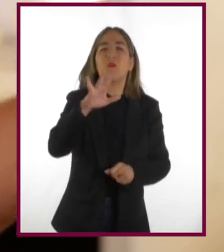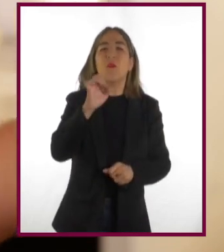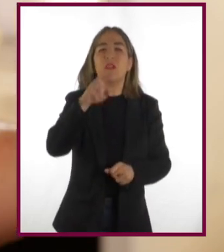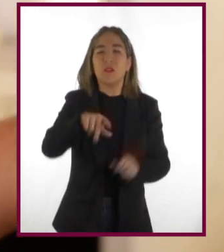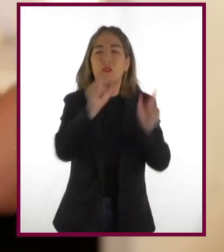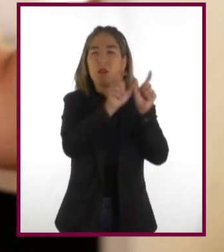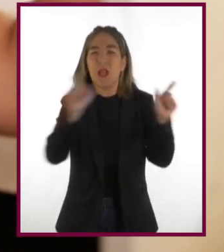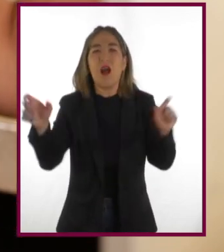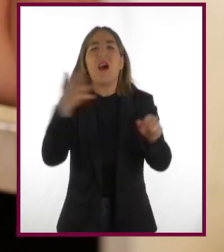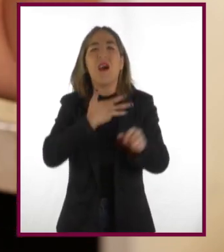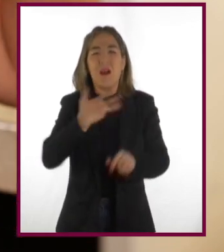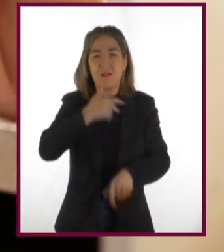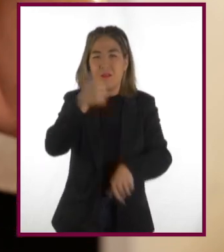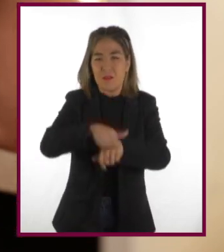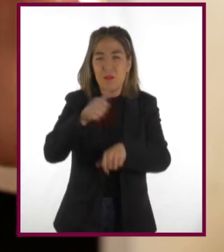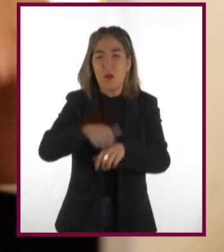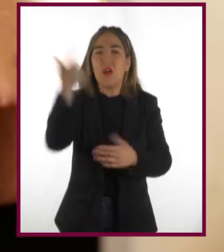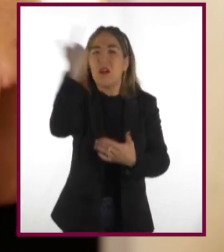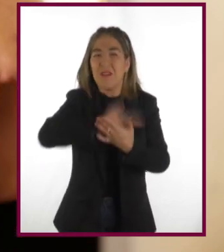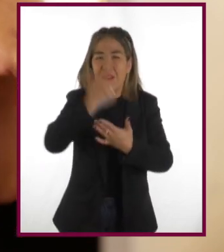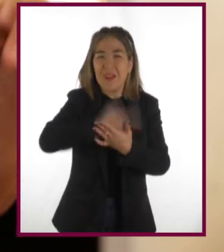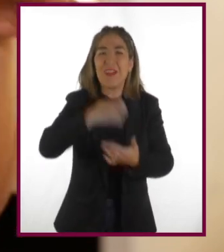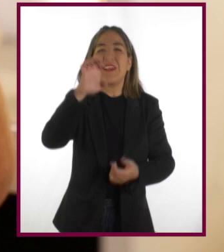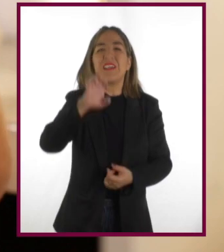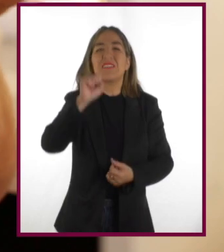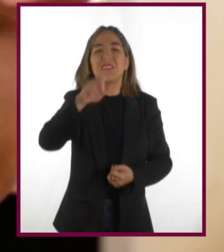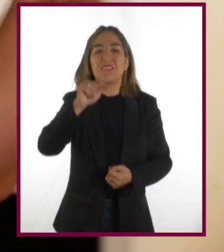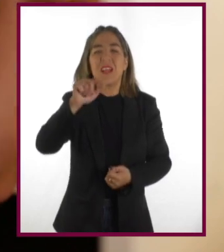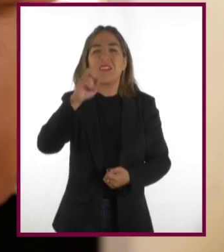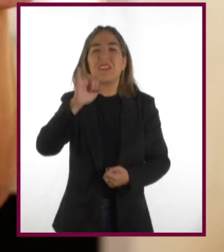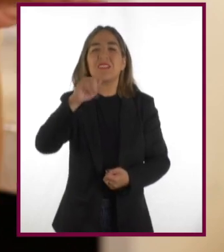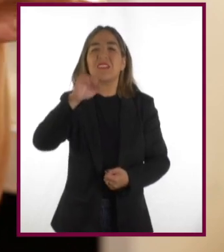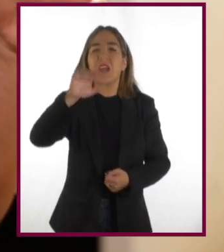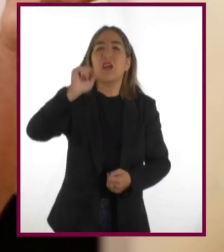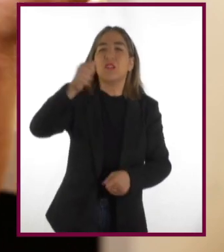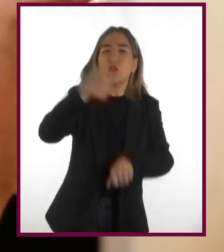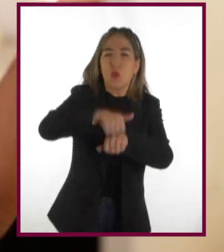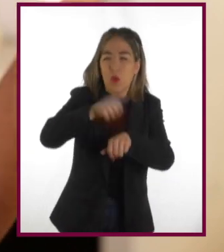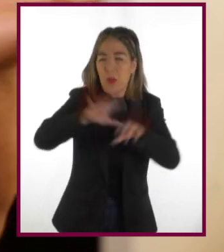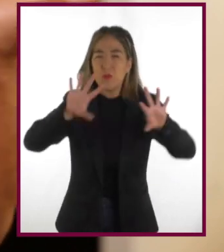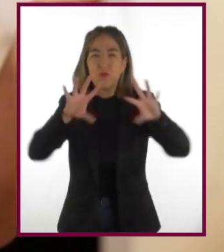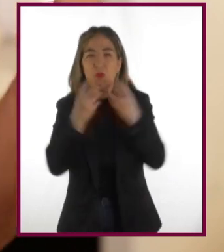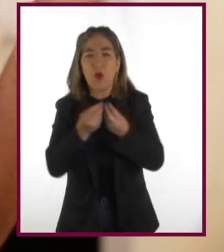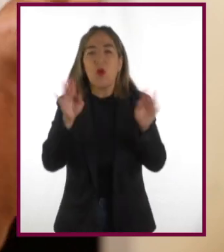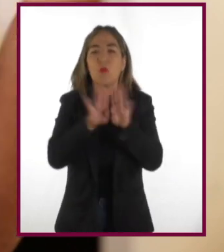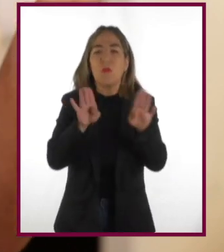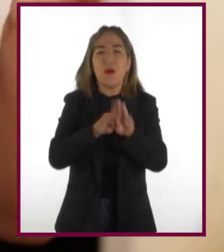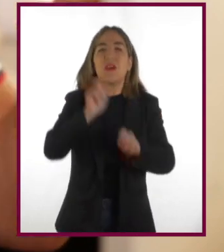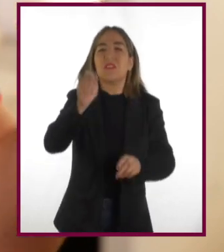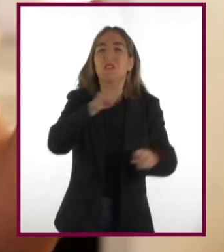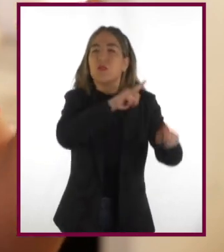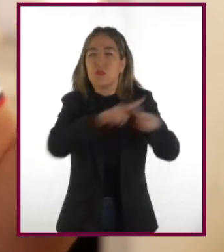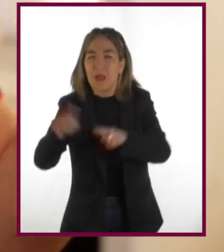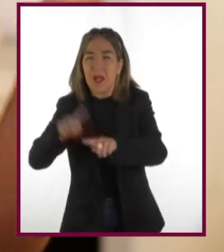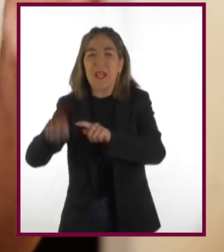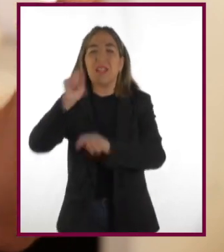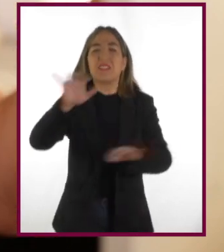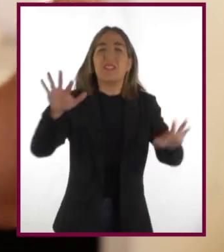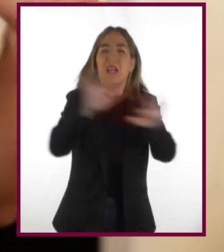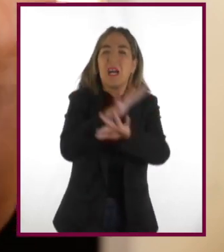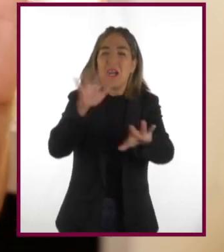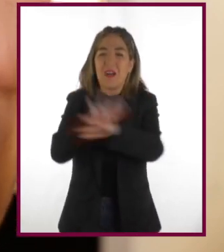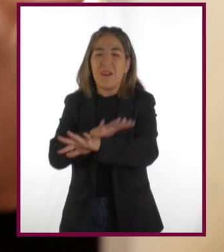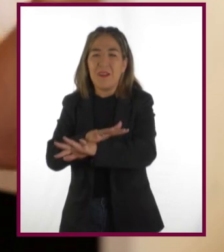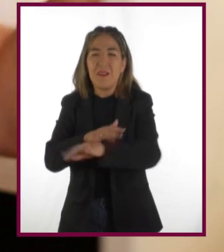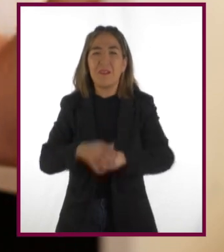ecuaciones está incorporado un poco también de estadística y de procesos como un poco como aleatorios, trabajar